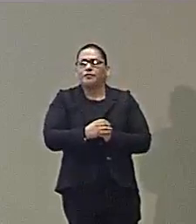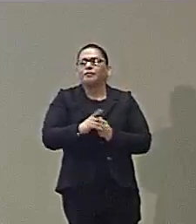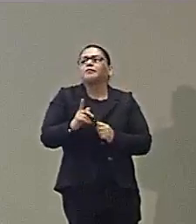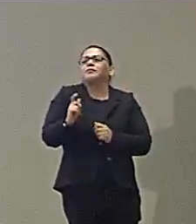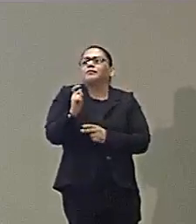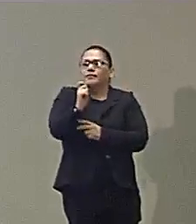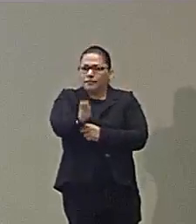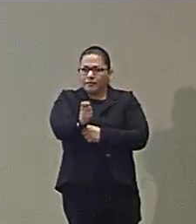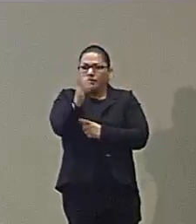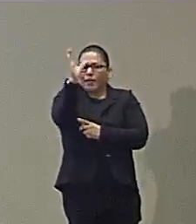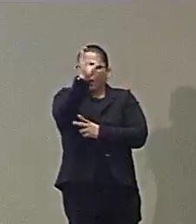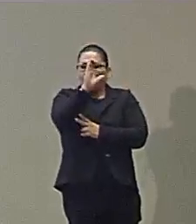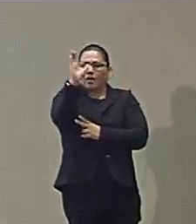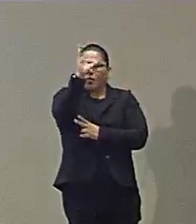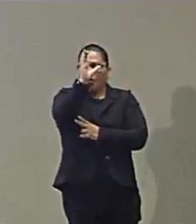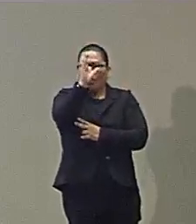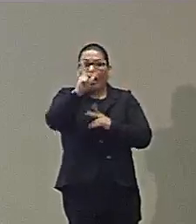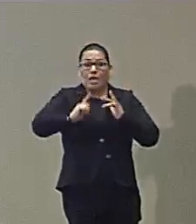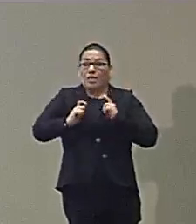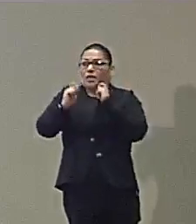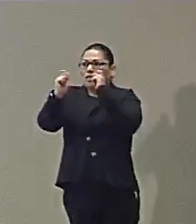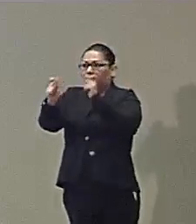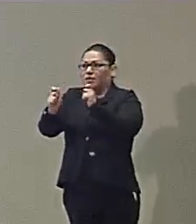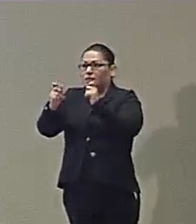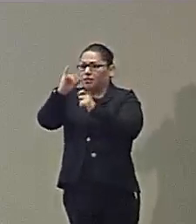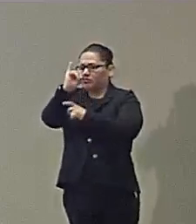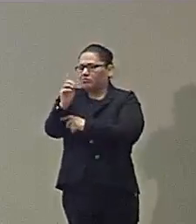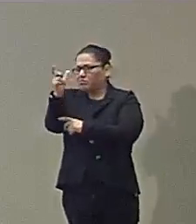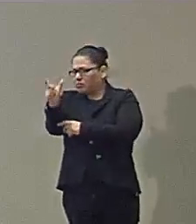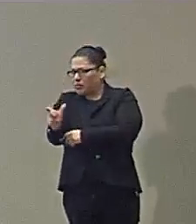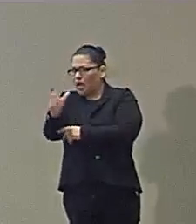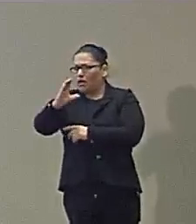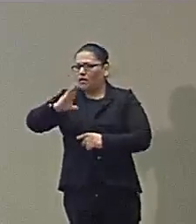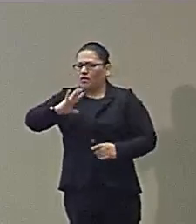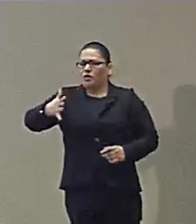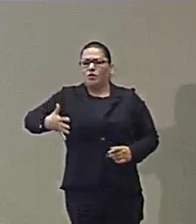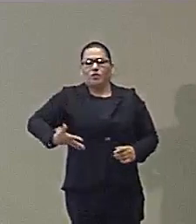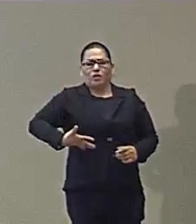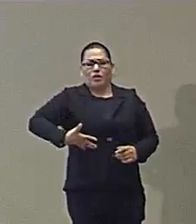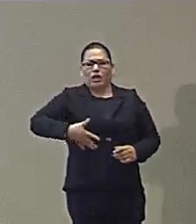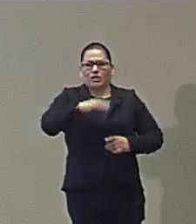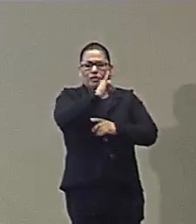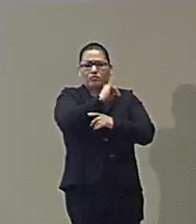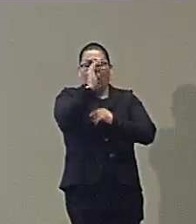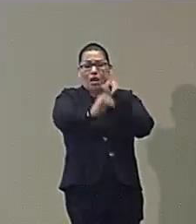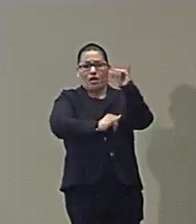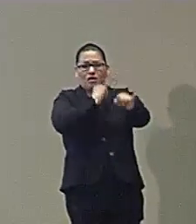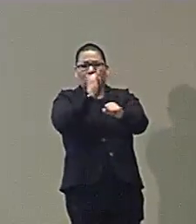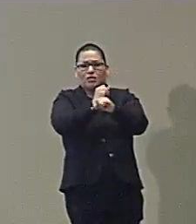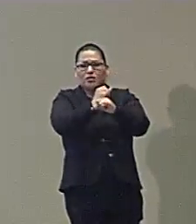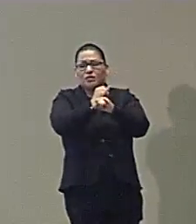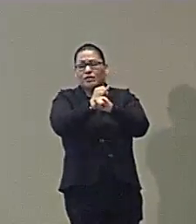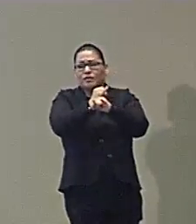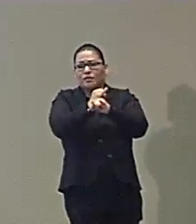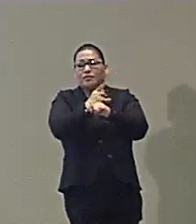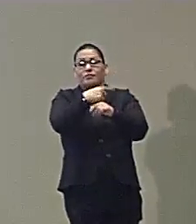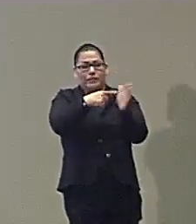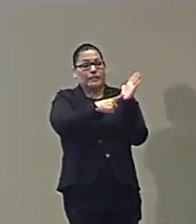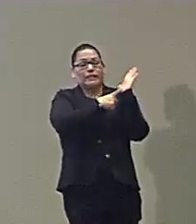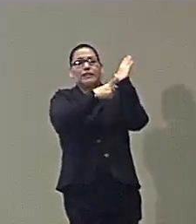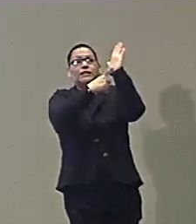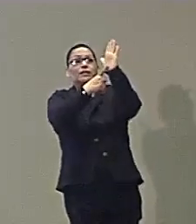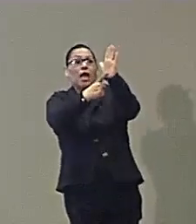nos da identidad orgullo pertenencia e imagen internacional es un diálogo